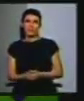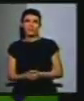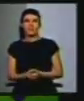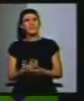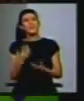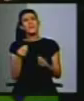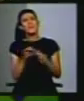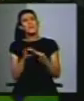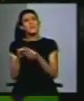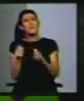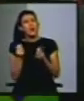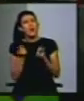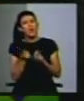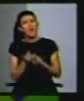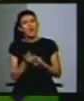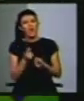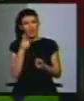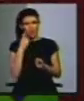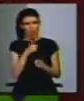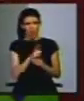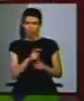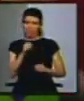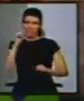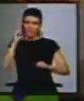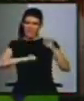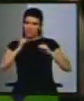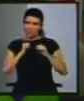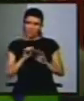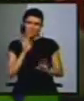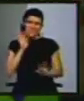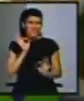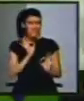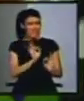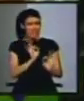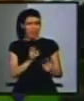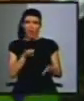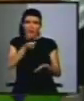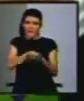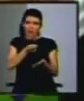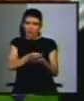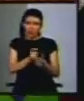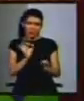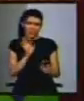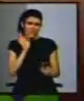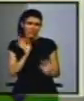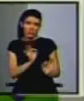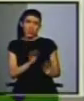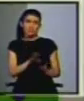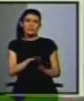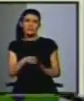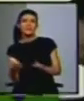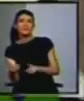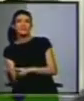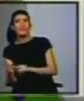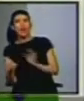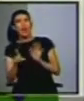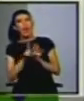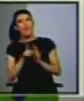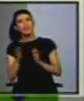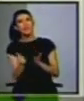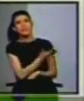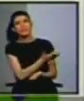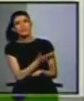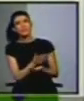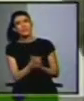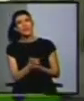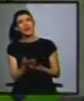¿Qué llevó a este otrora intachable empresario e inversionista a traspasar la barrera de la ley? ¿Cómo pudo